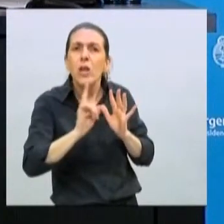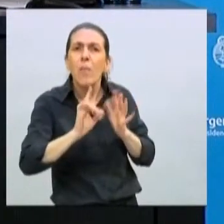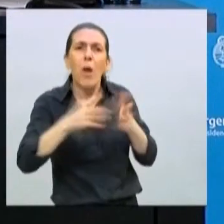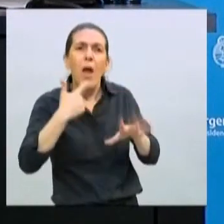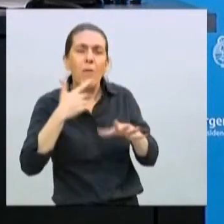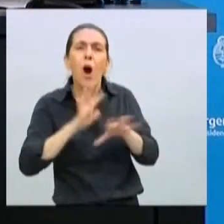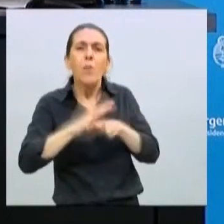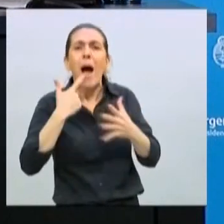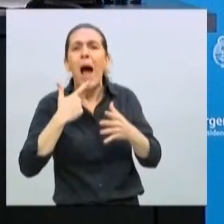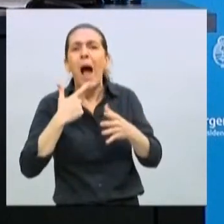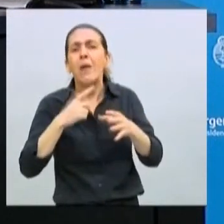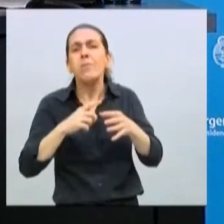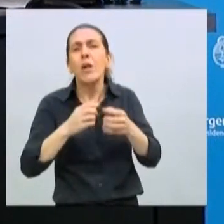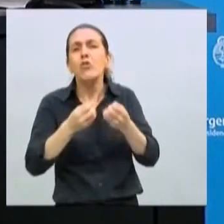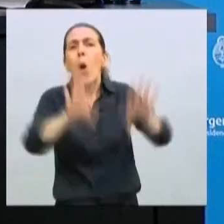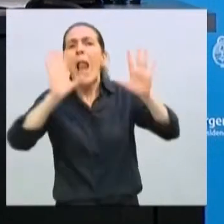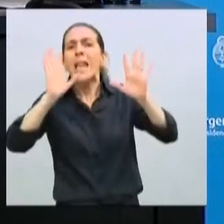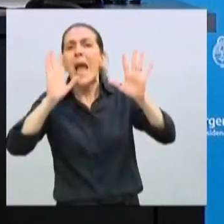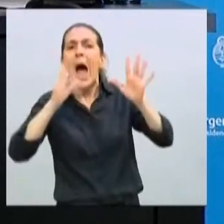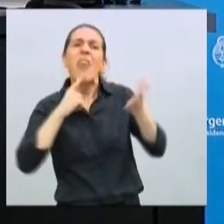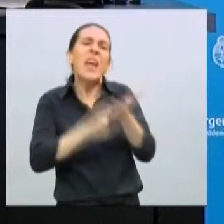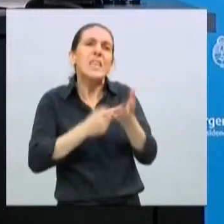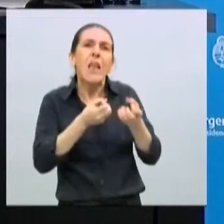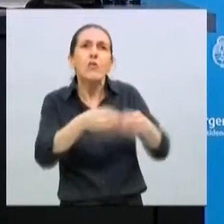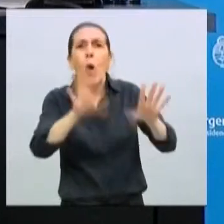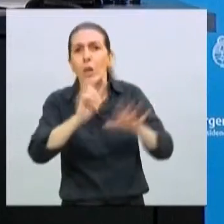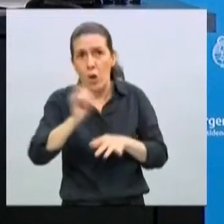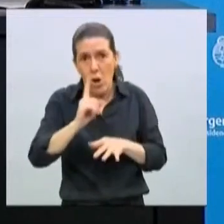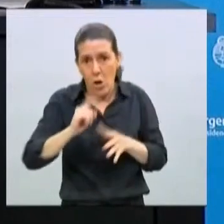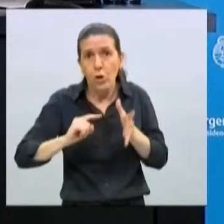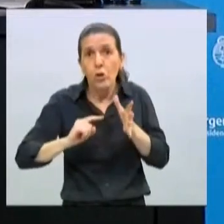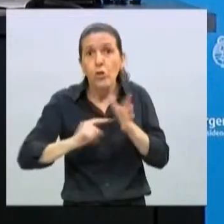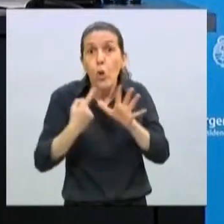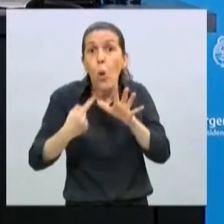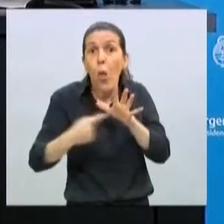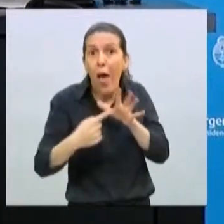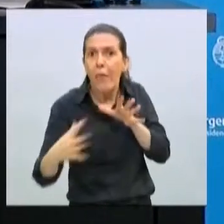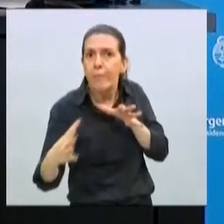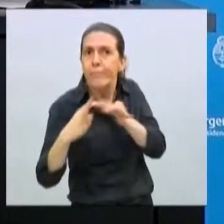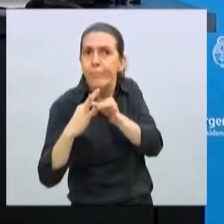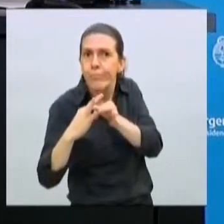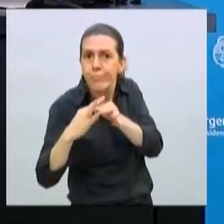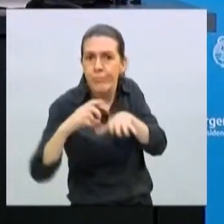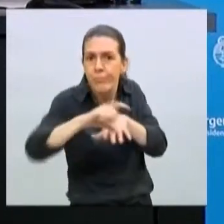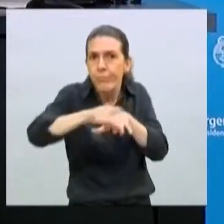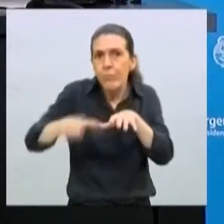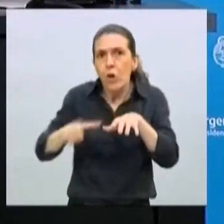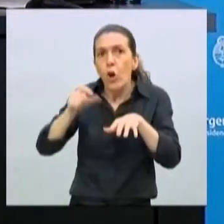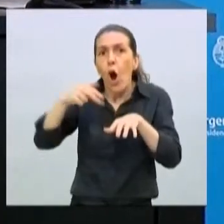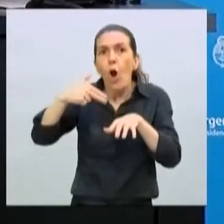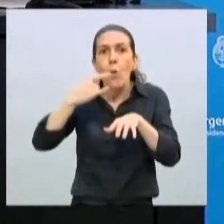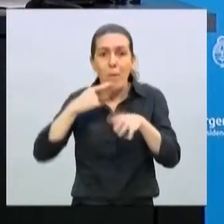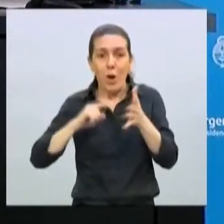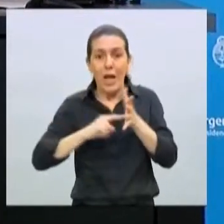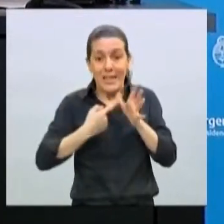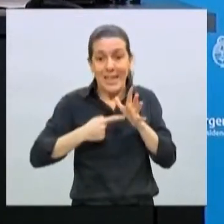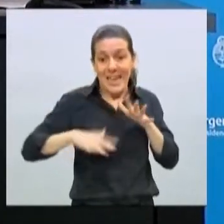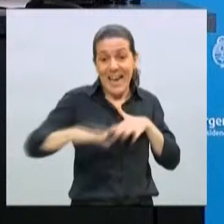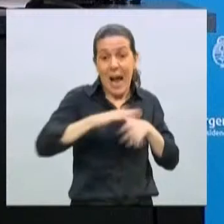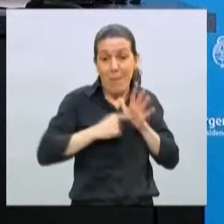desarticulada y descoordinada resoluciones en la Ciudad de Buenos Aires y en el conurbano, porque es un continuo